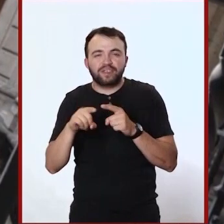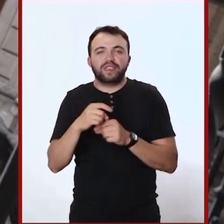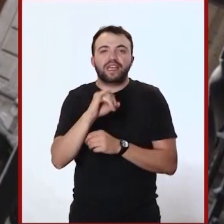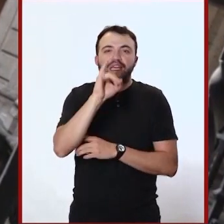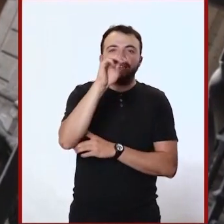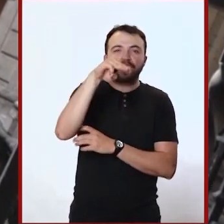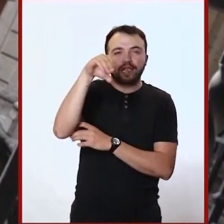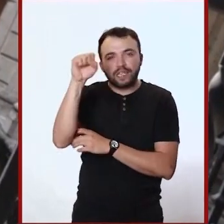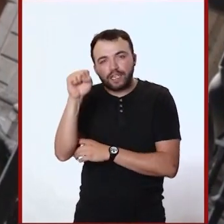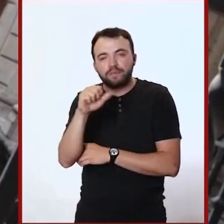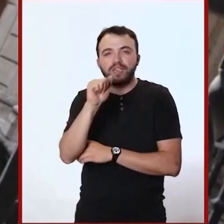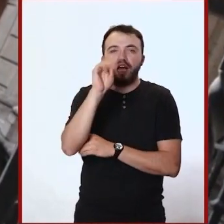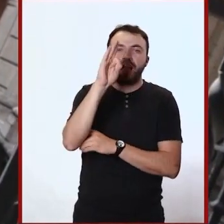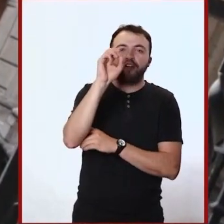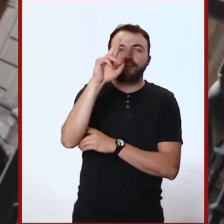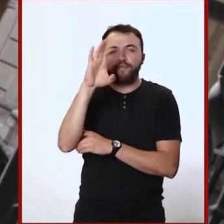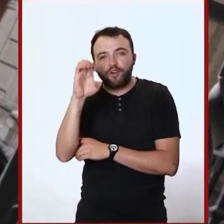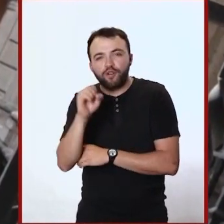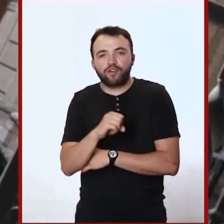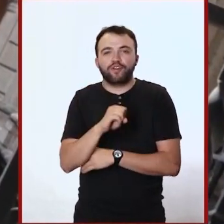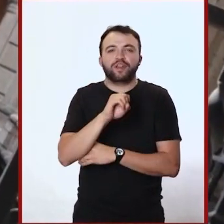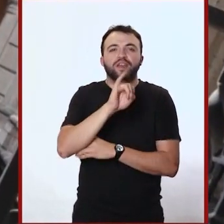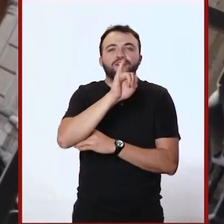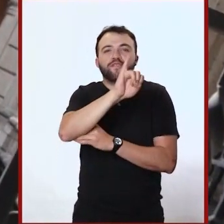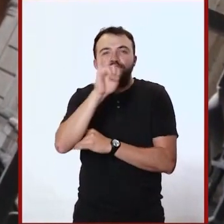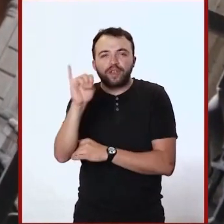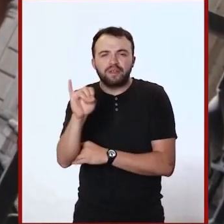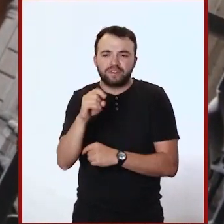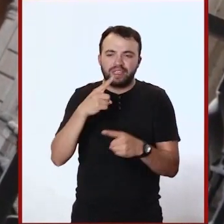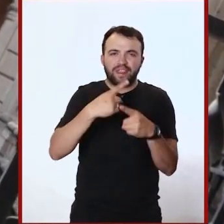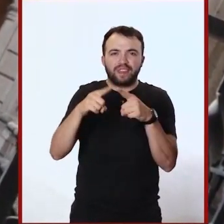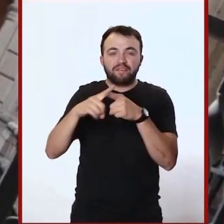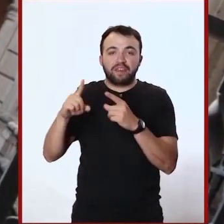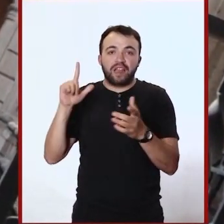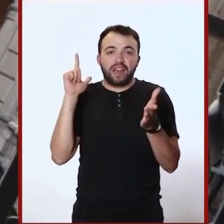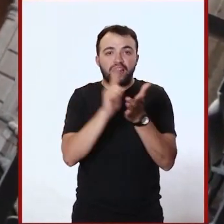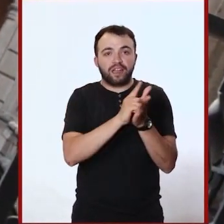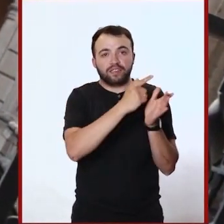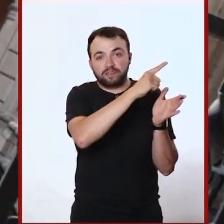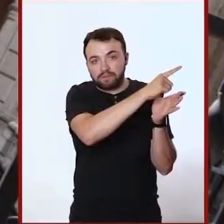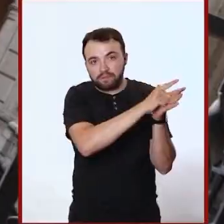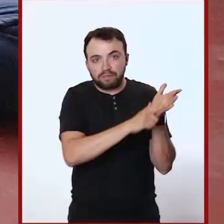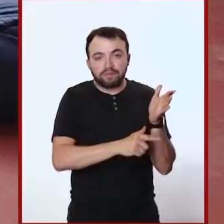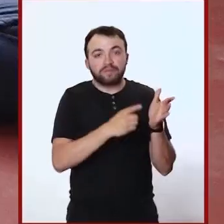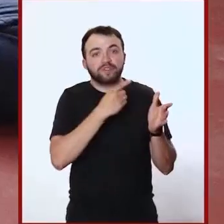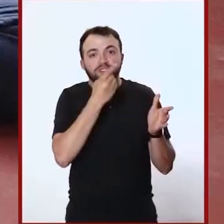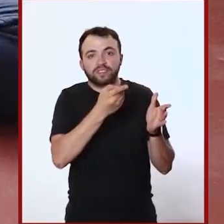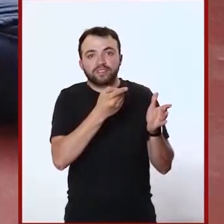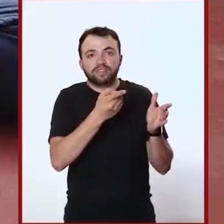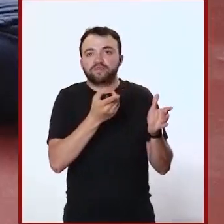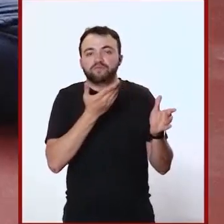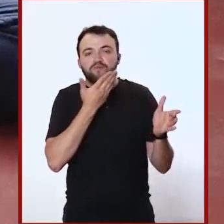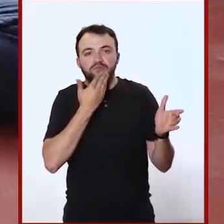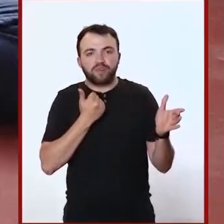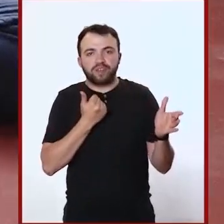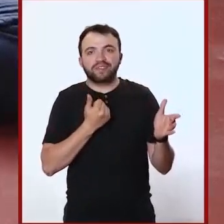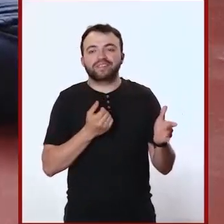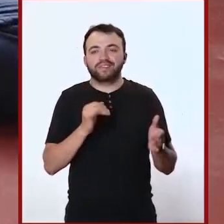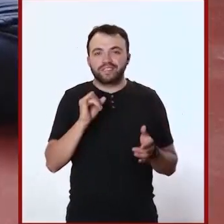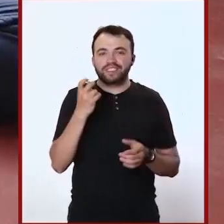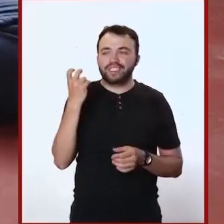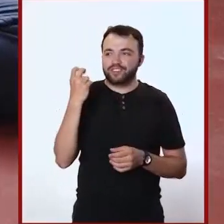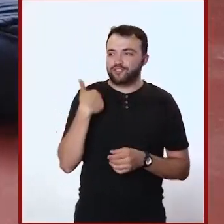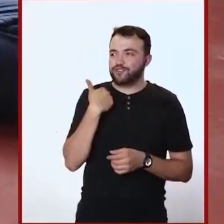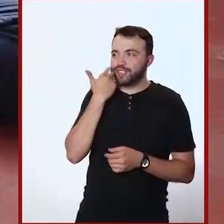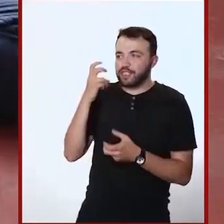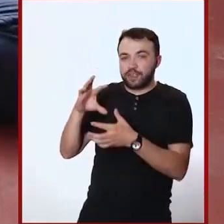el IMSS, el Infonavit y otras prestaciones que marca la ley. Me imagino que a eso te refieres, ¿no? Precisamente es lo que he